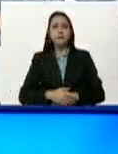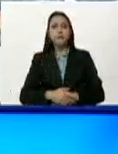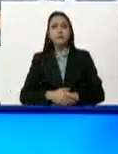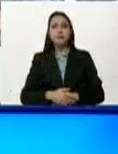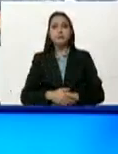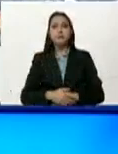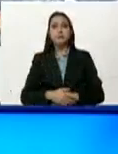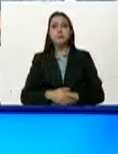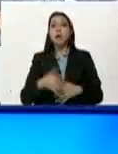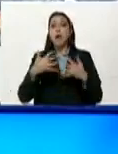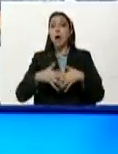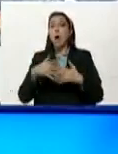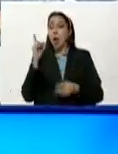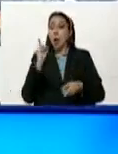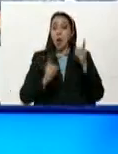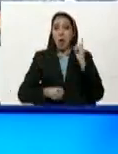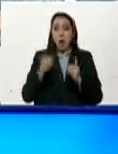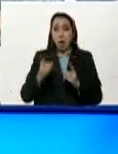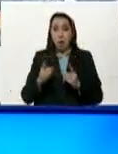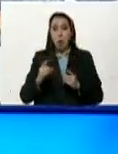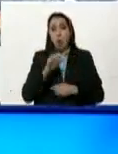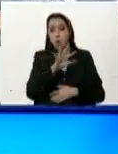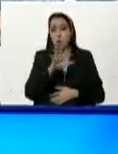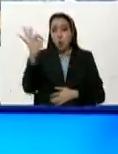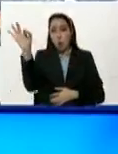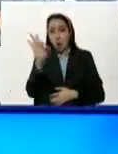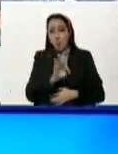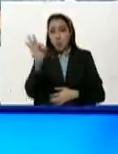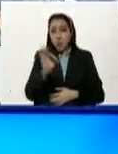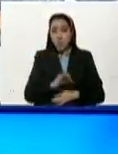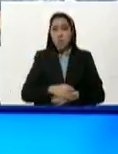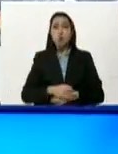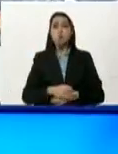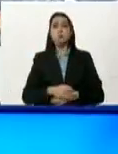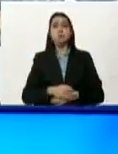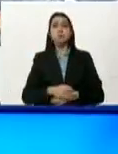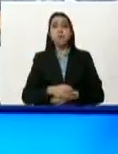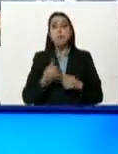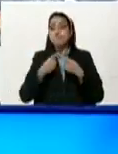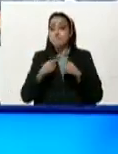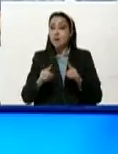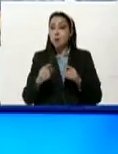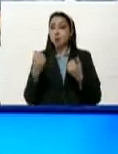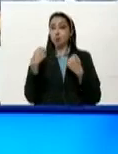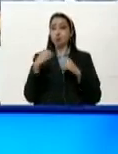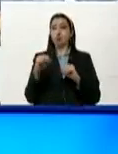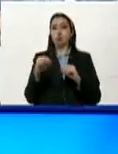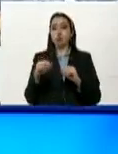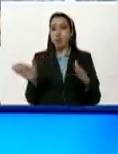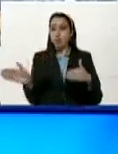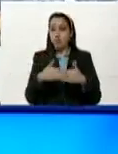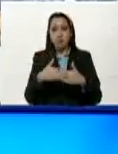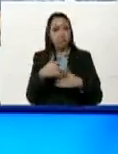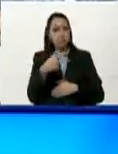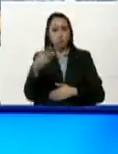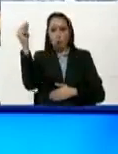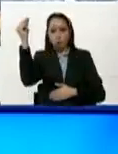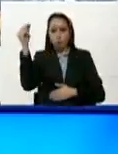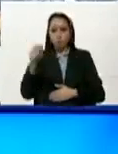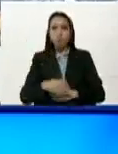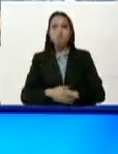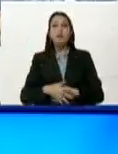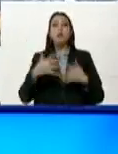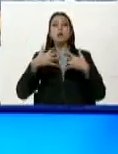hubo industrias que se mantuvieron al 5% pero que se negaron a morir y esas